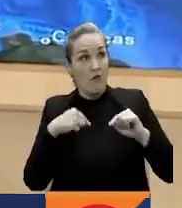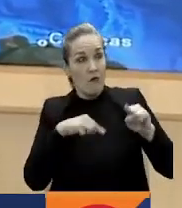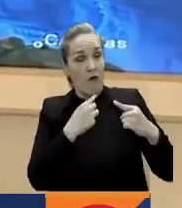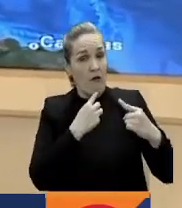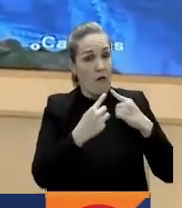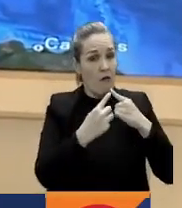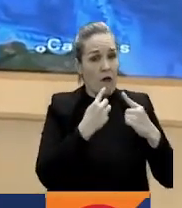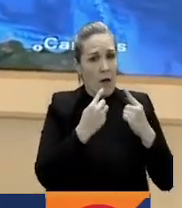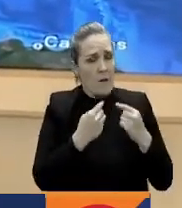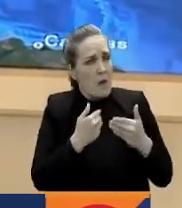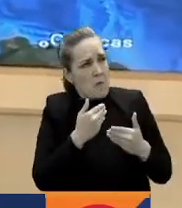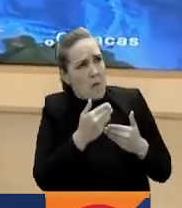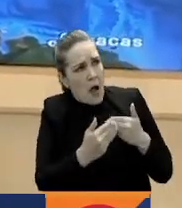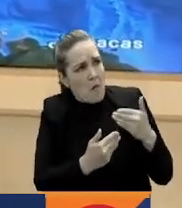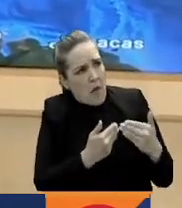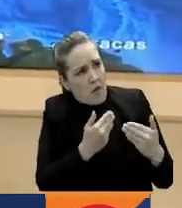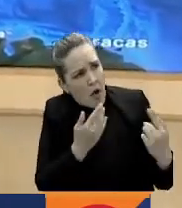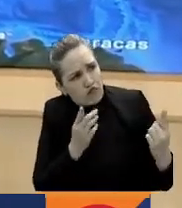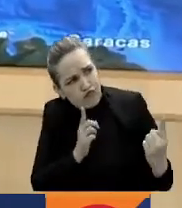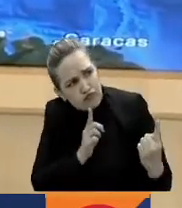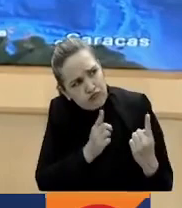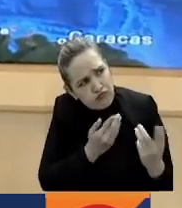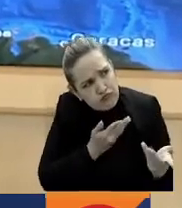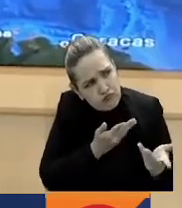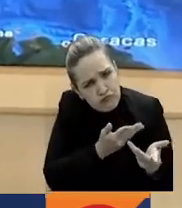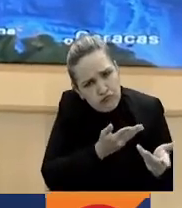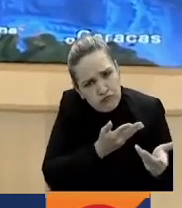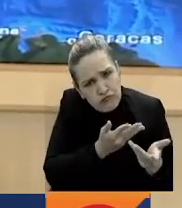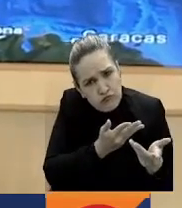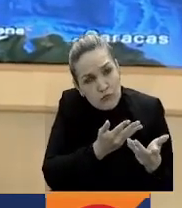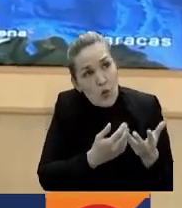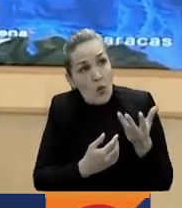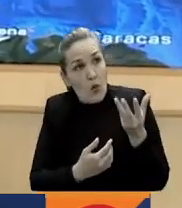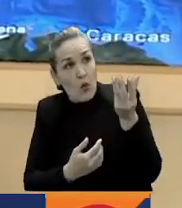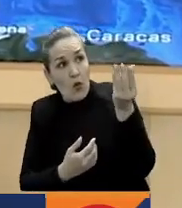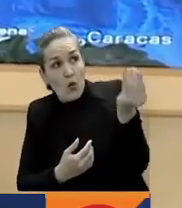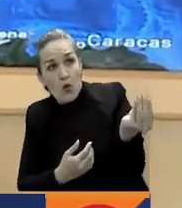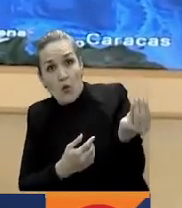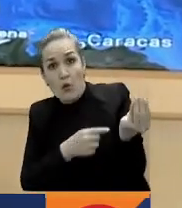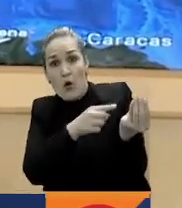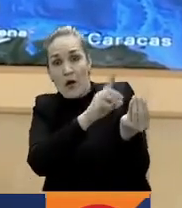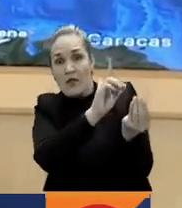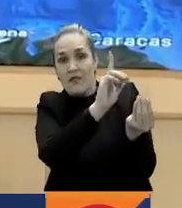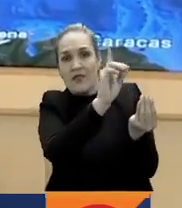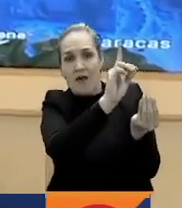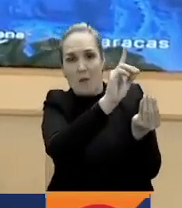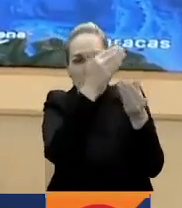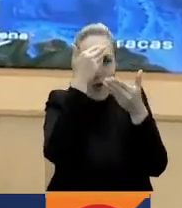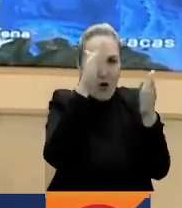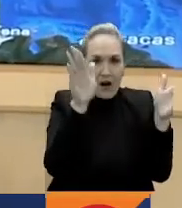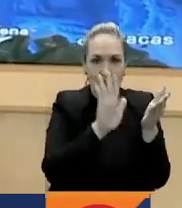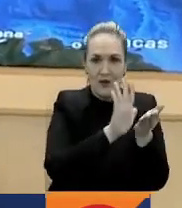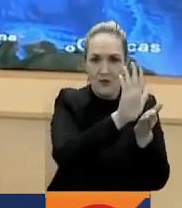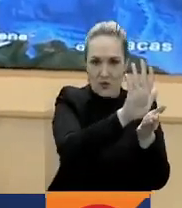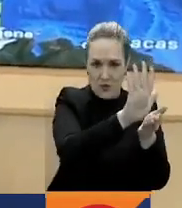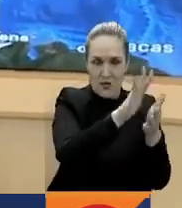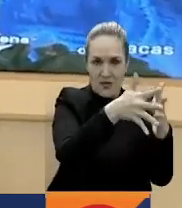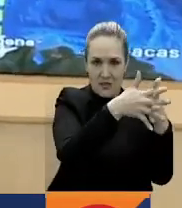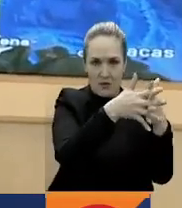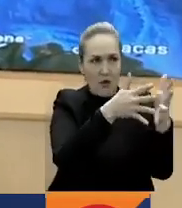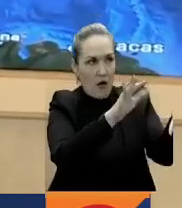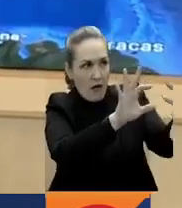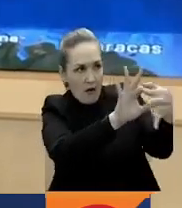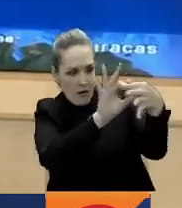otros acercan una parte del Partido Demócrata a nuestro propio proyecto político en términos